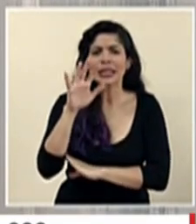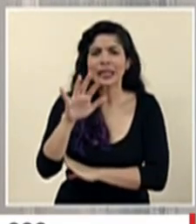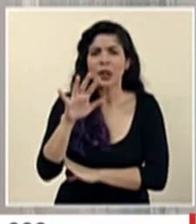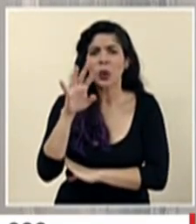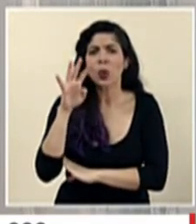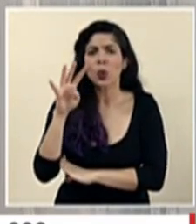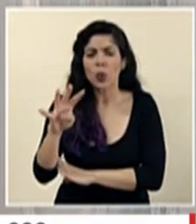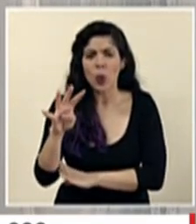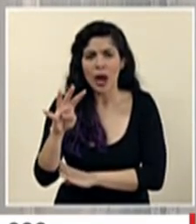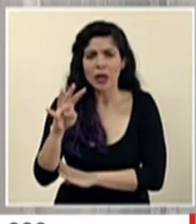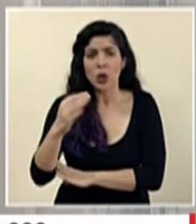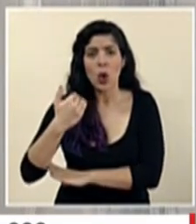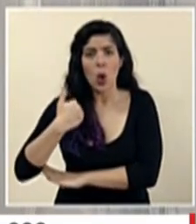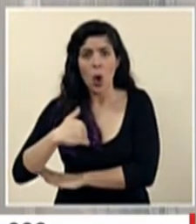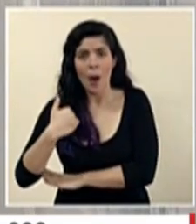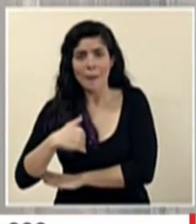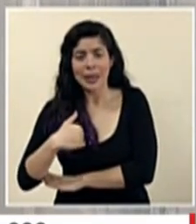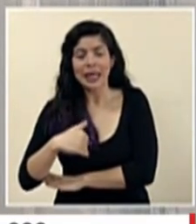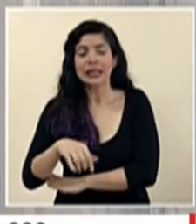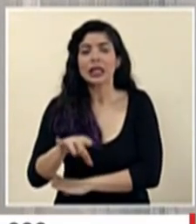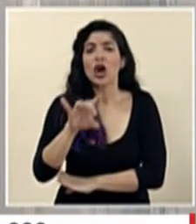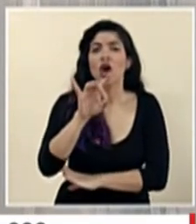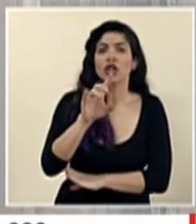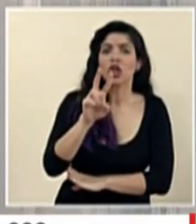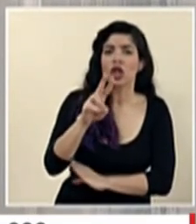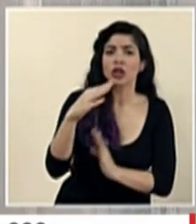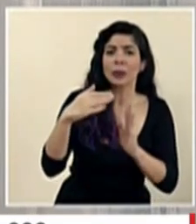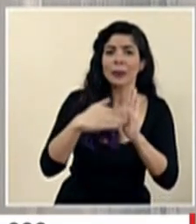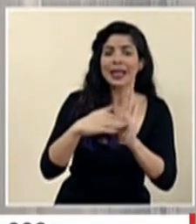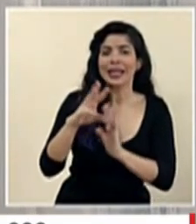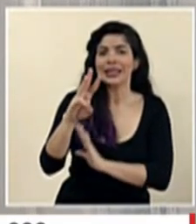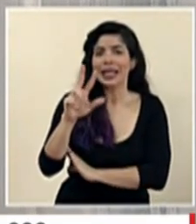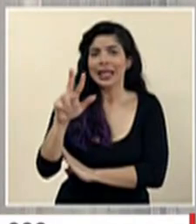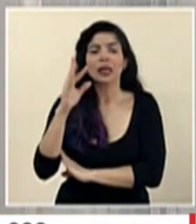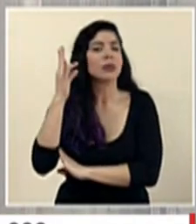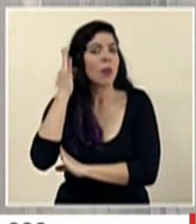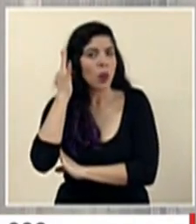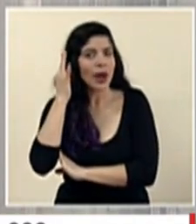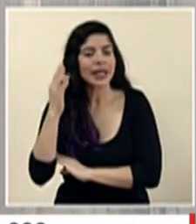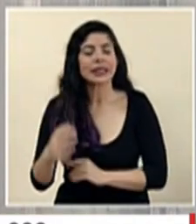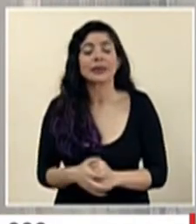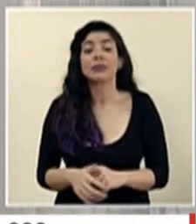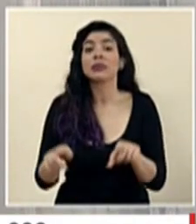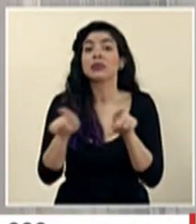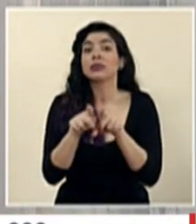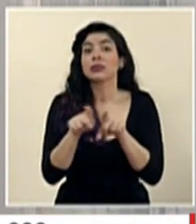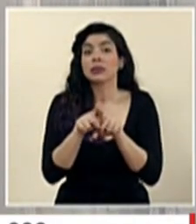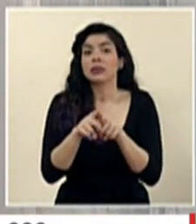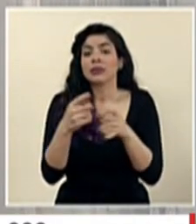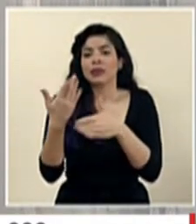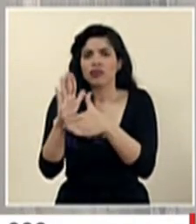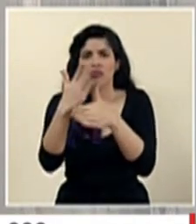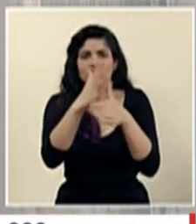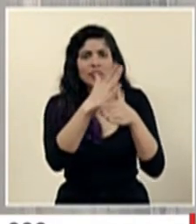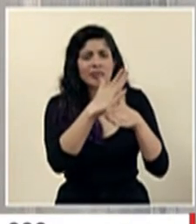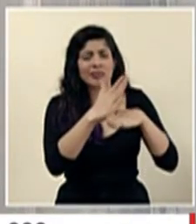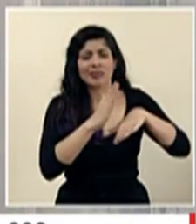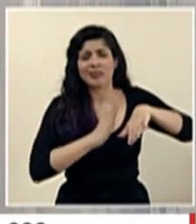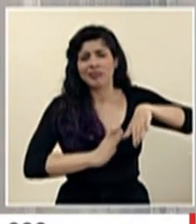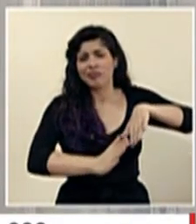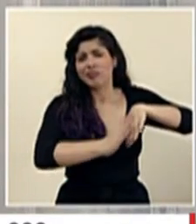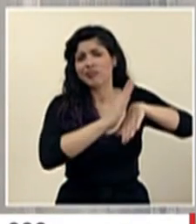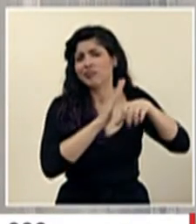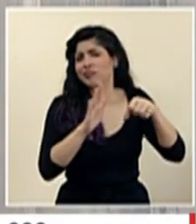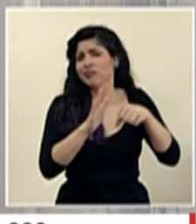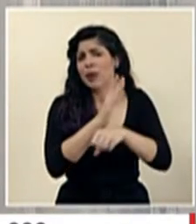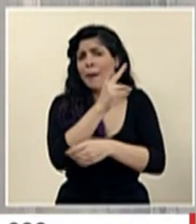86.254 hombres y serían 82.063 mujeres. También están distribuidas en todas las